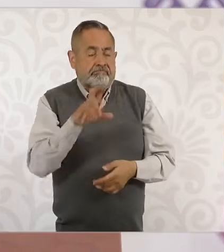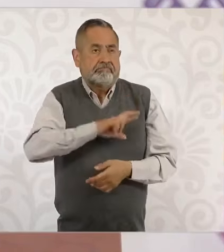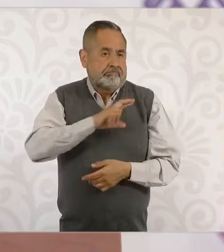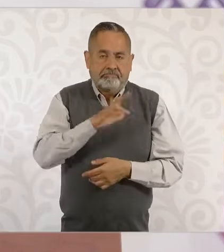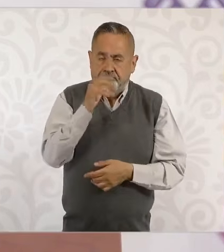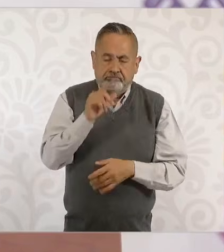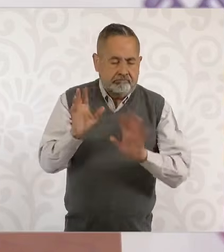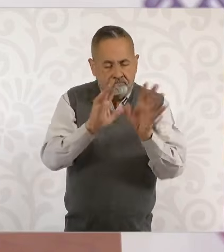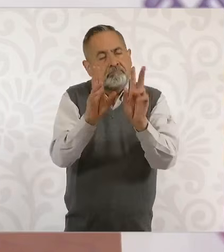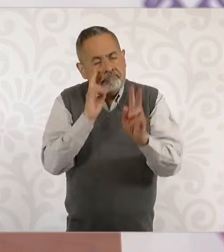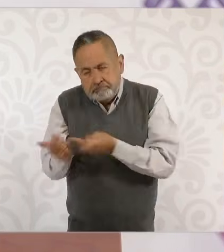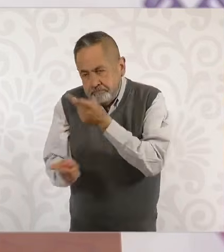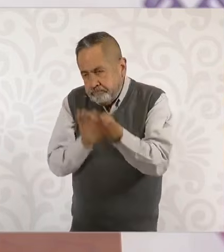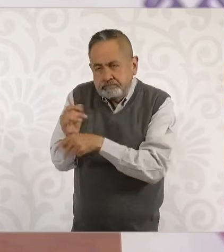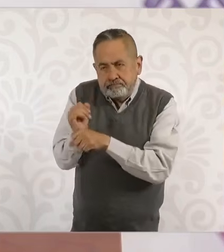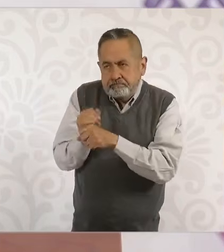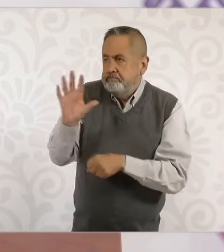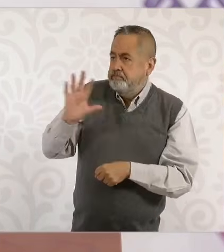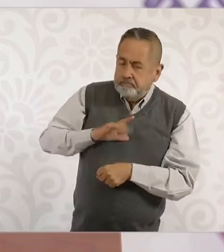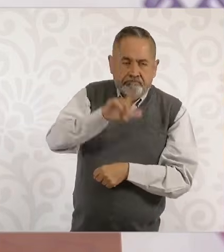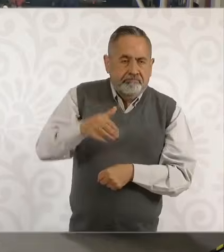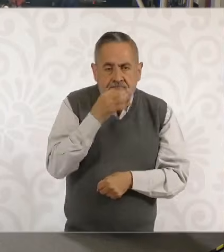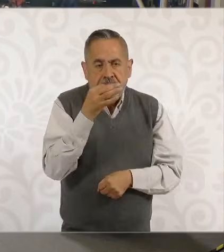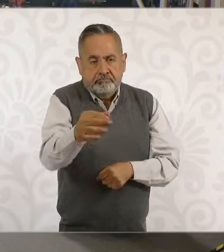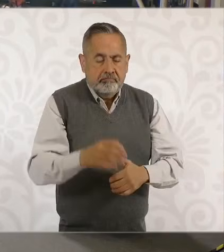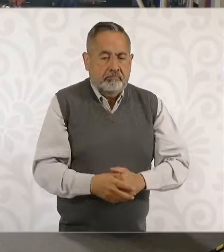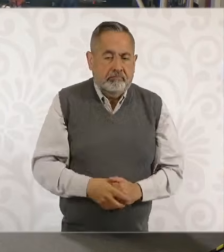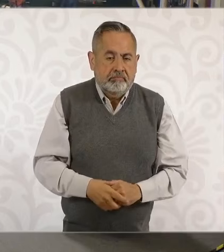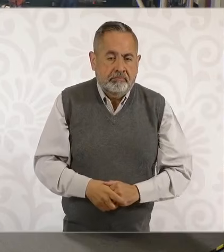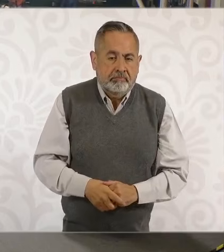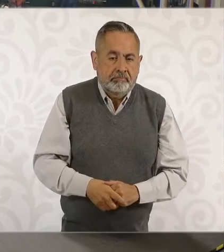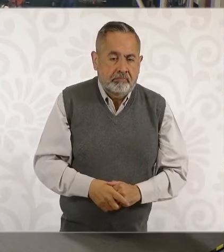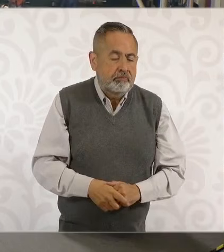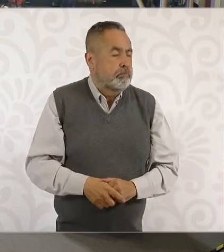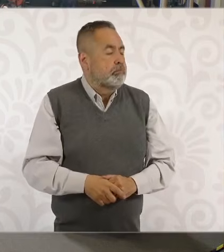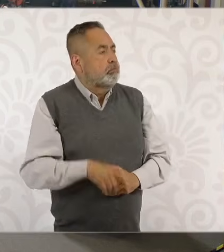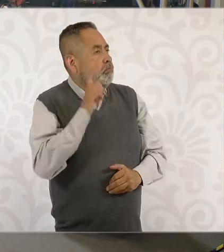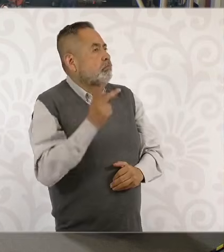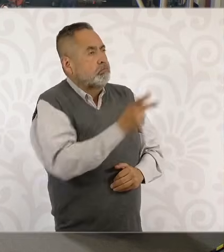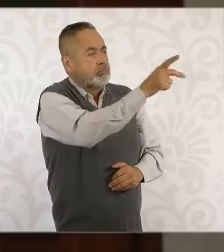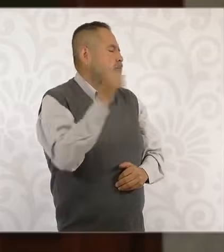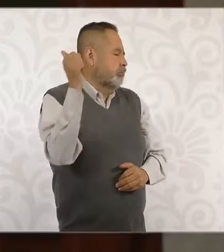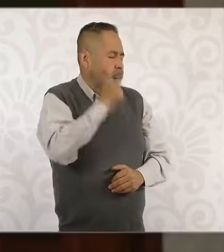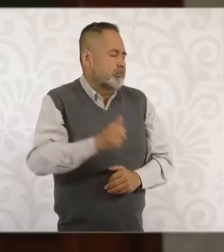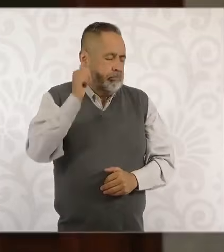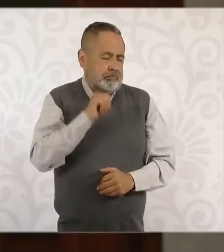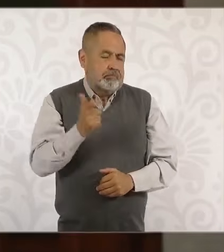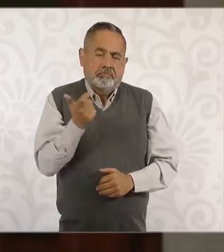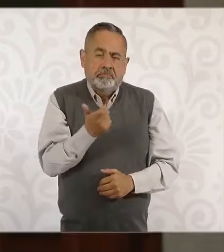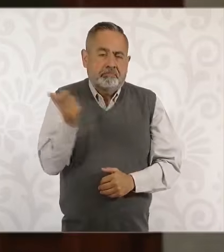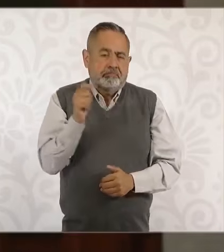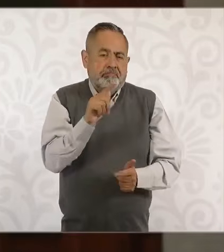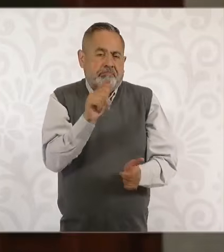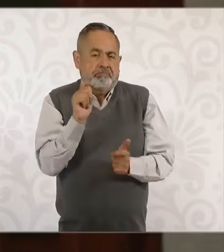Y bueno, vamos a revisarlo y ya lo platicamos. Sí, pues siempre les han cobrado digamos que algo muy